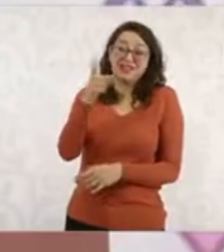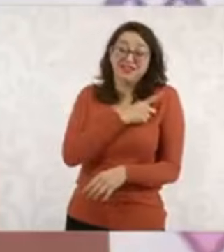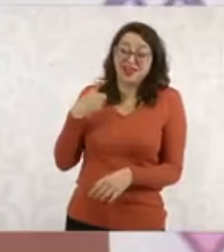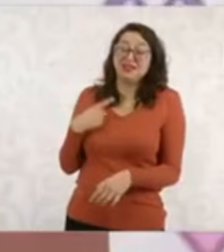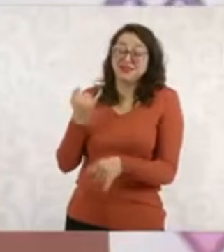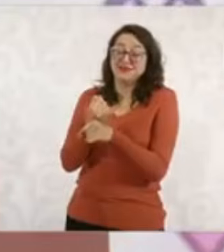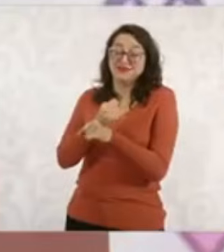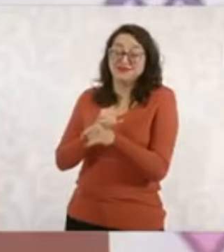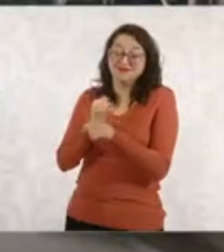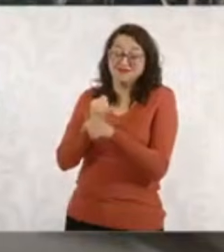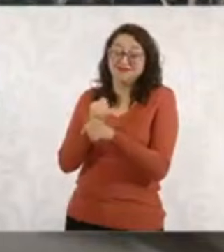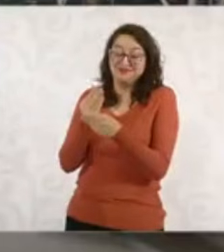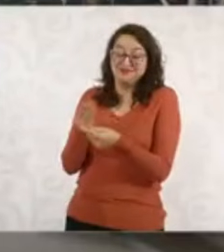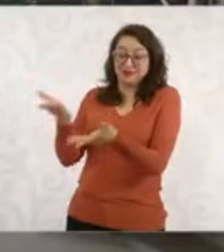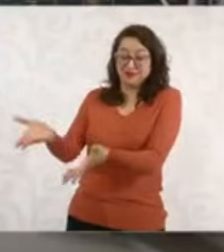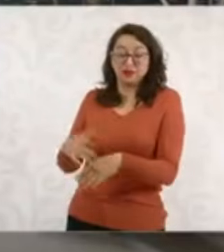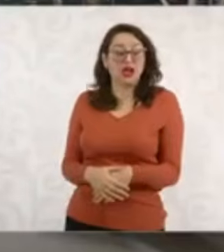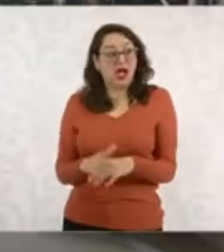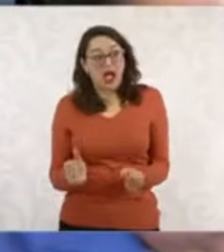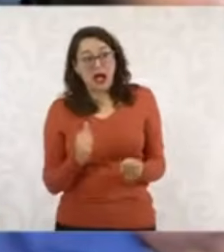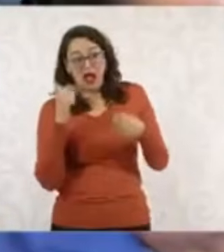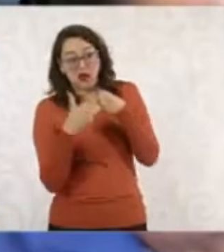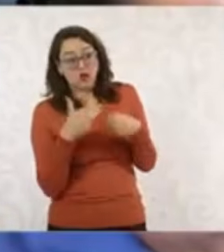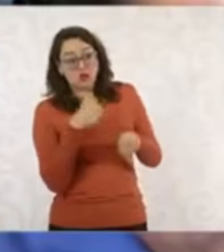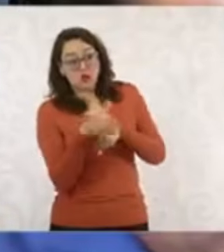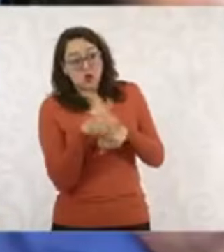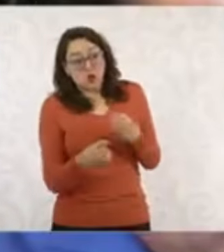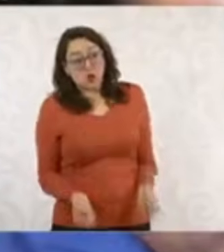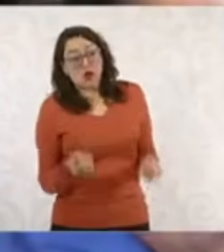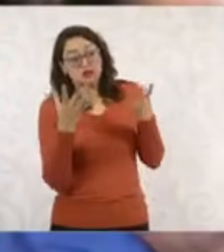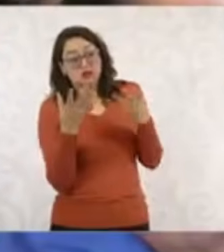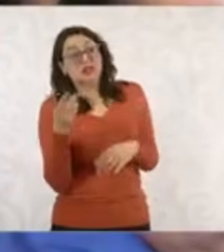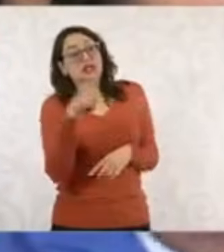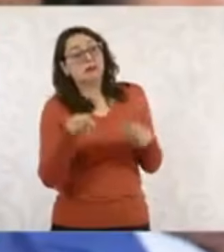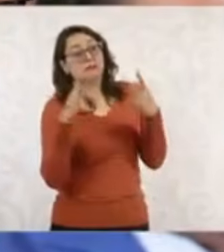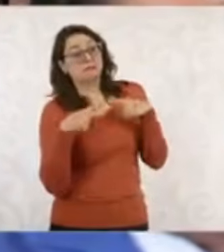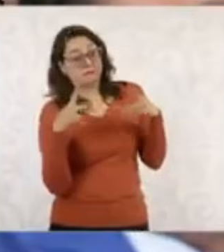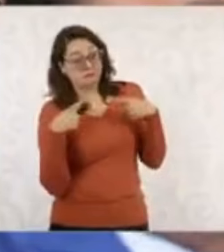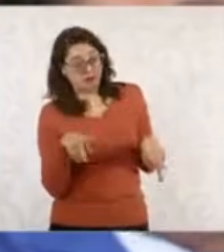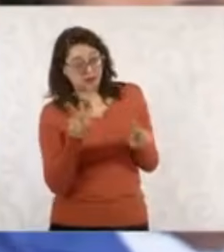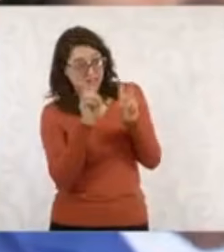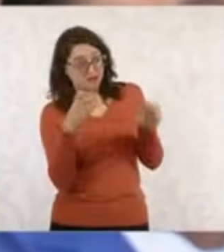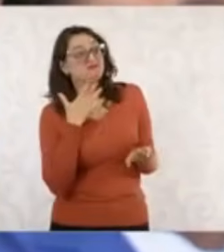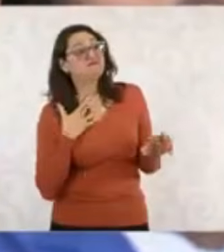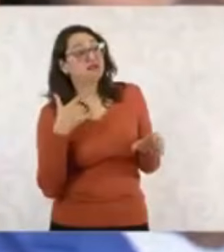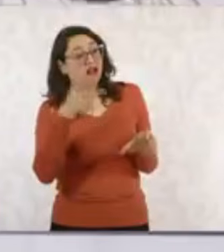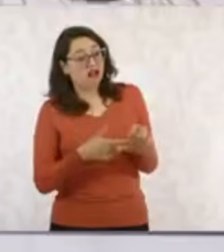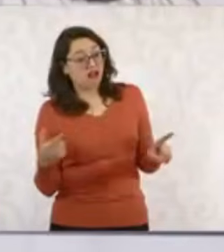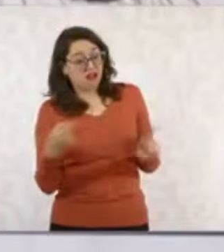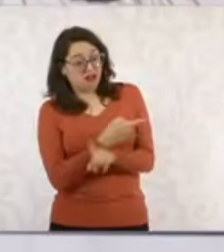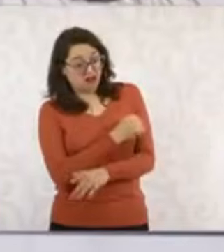de la investigación. ¿Nos puede decir al menos el número o estas personas están relacionadas con lo que se conoce como huachicol fiscal?